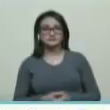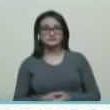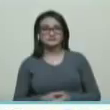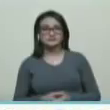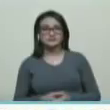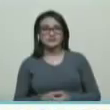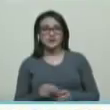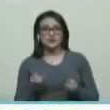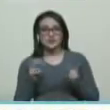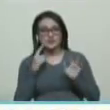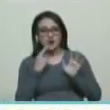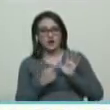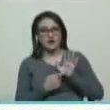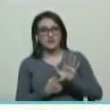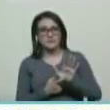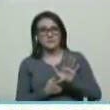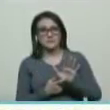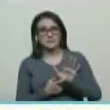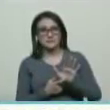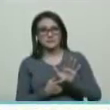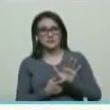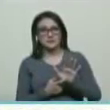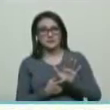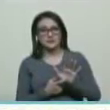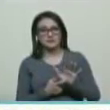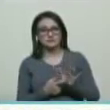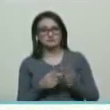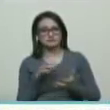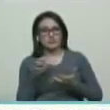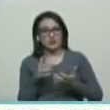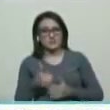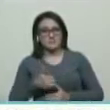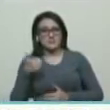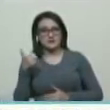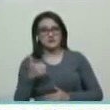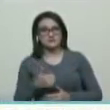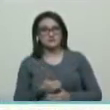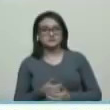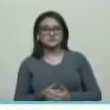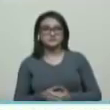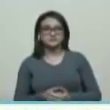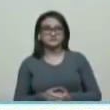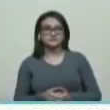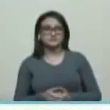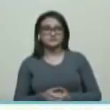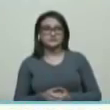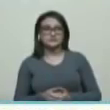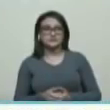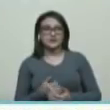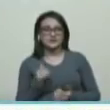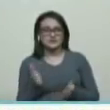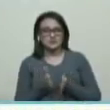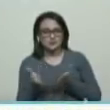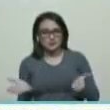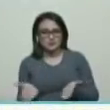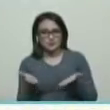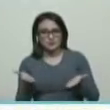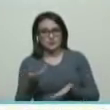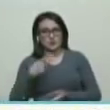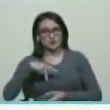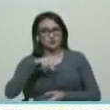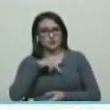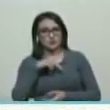un nuevo ejemplo, un detalle más que tiene que ser un estímulo para nosotros